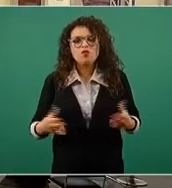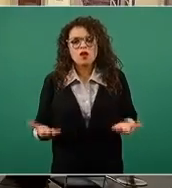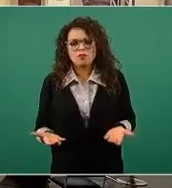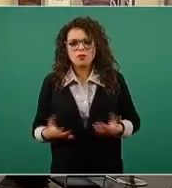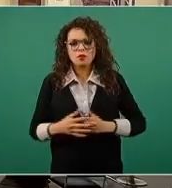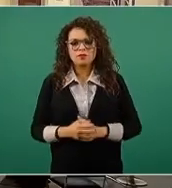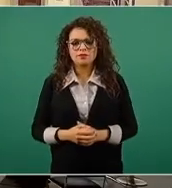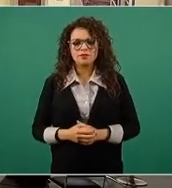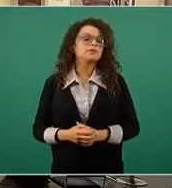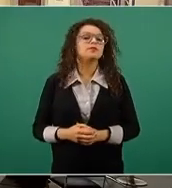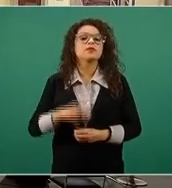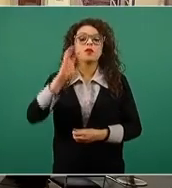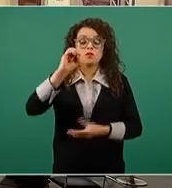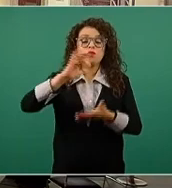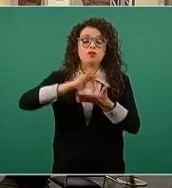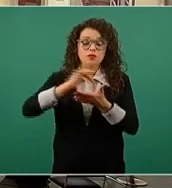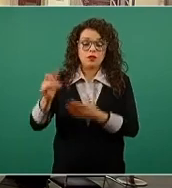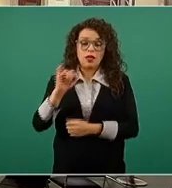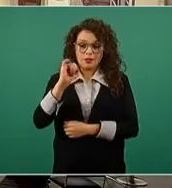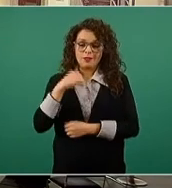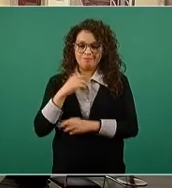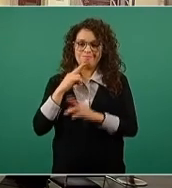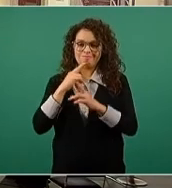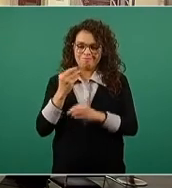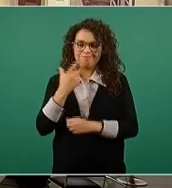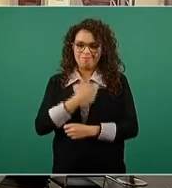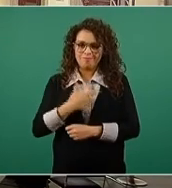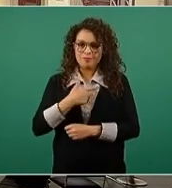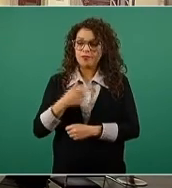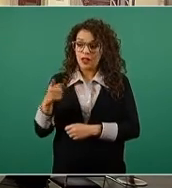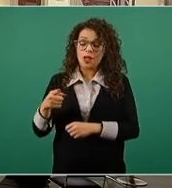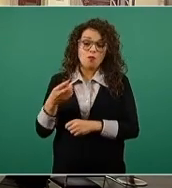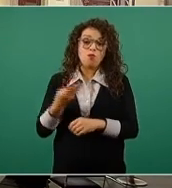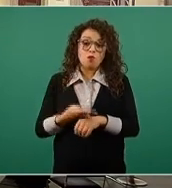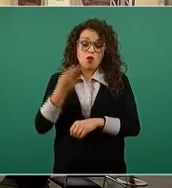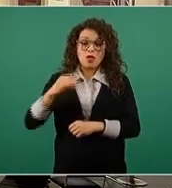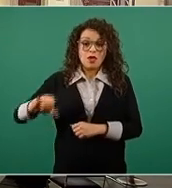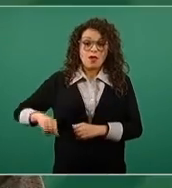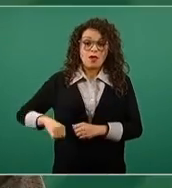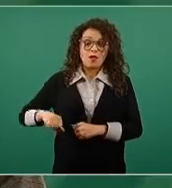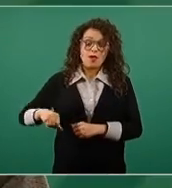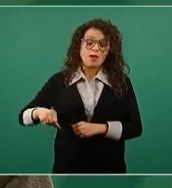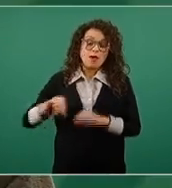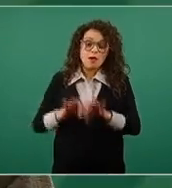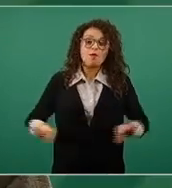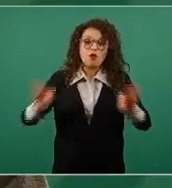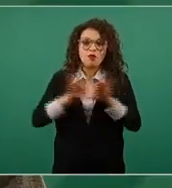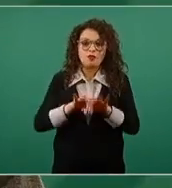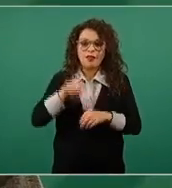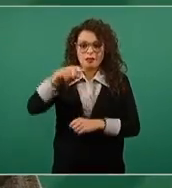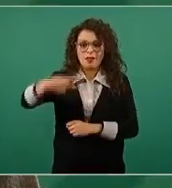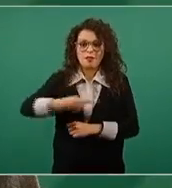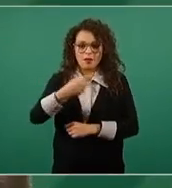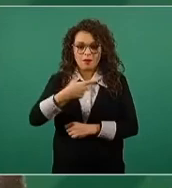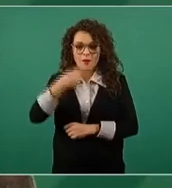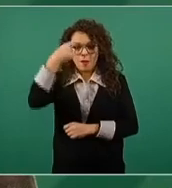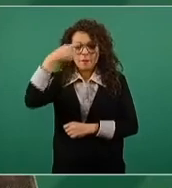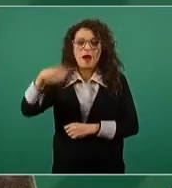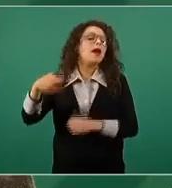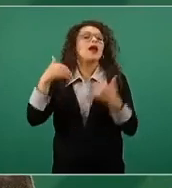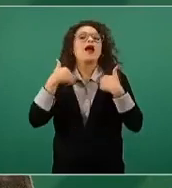gracias. Creo que es una pregunta importante para que las personas que nos escuchan identifiquen más sobre esto de los